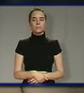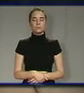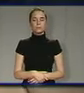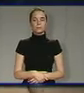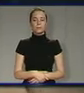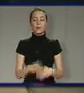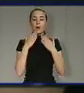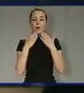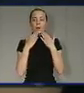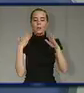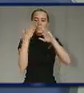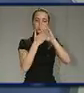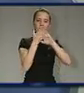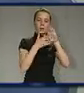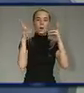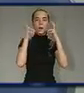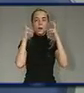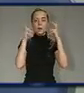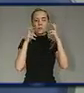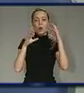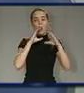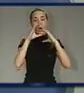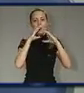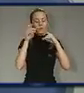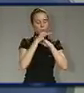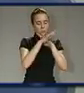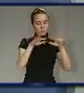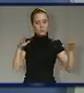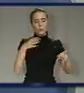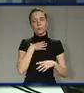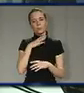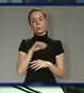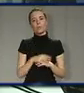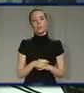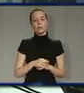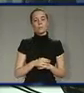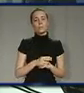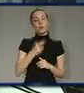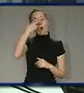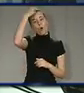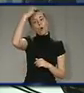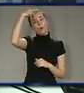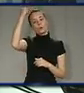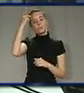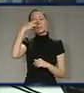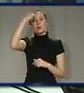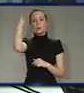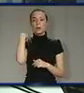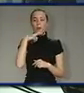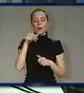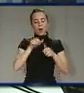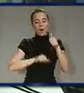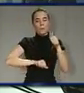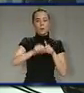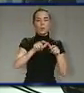Gracias a sus manos y a sus gestos... ...la comunicación llega a todos los públicos... ...son José Emilio y Raquel... ...y desde ahora podrán